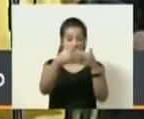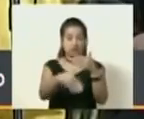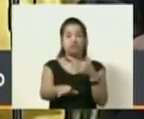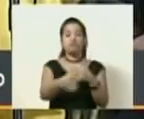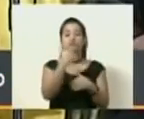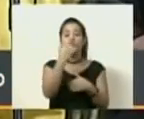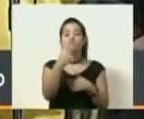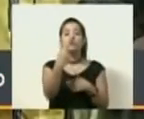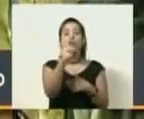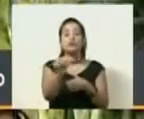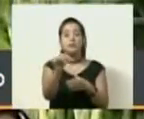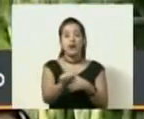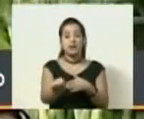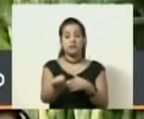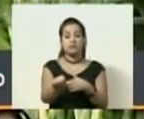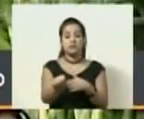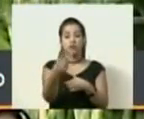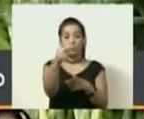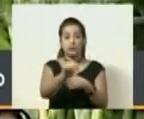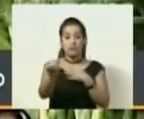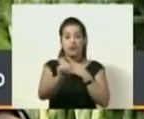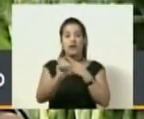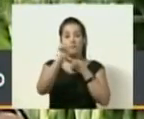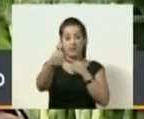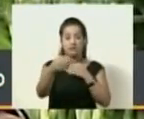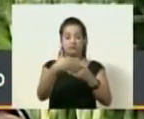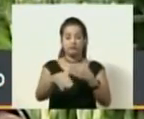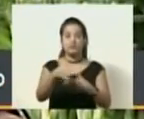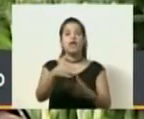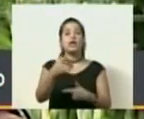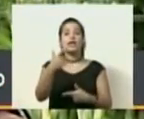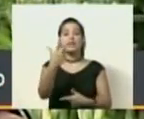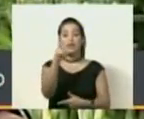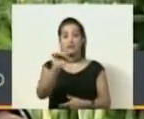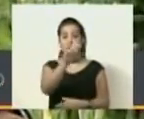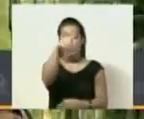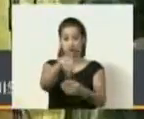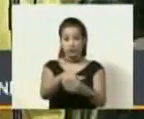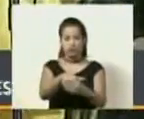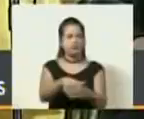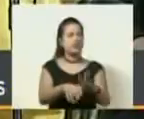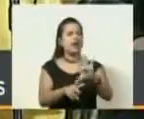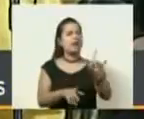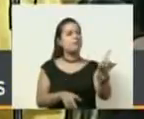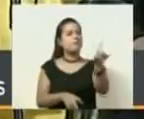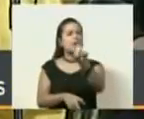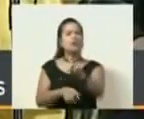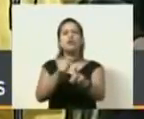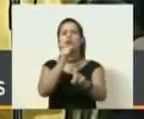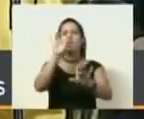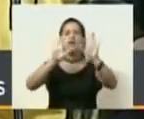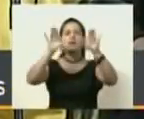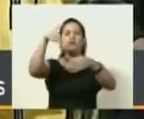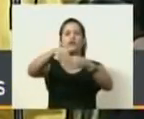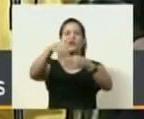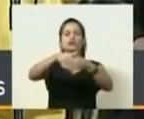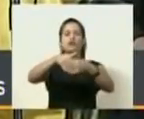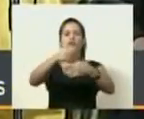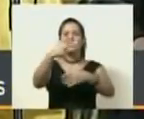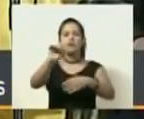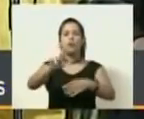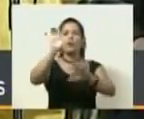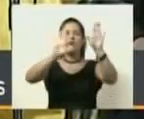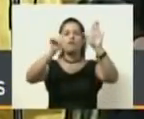2 semanas. La vamos a elegir el domingo 30 de julio. Levanten la mano los que van a votar el domingo 30 de